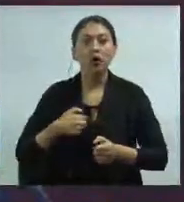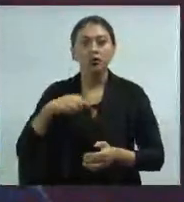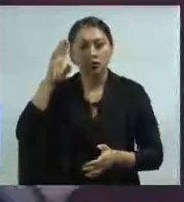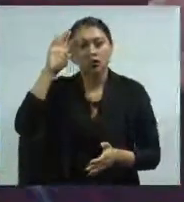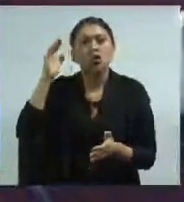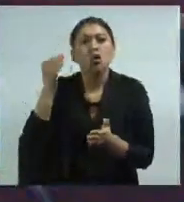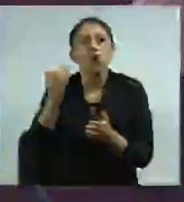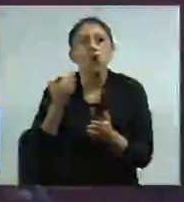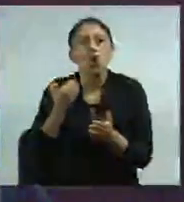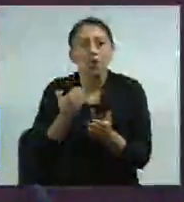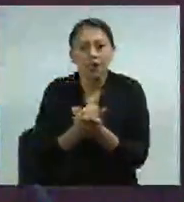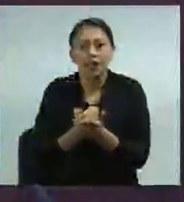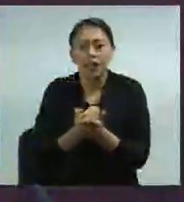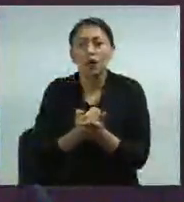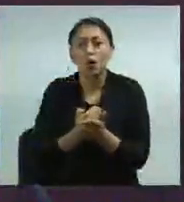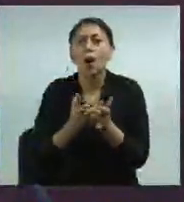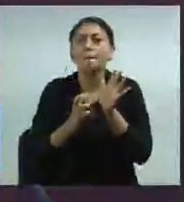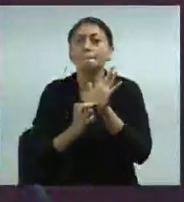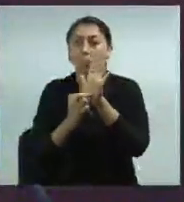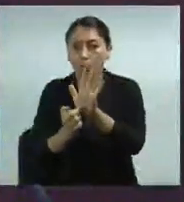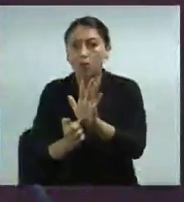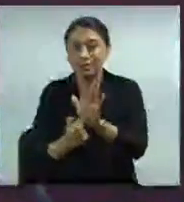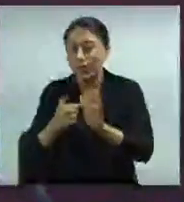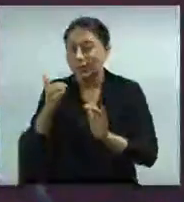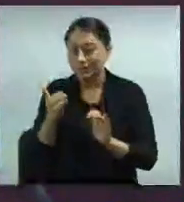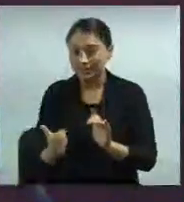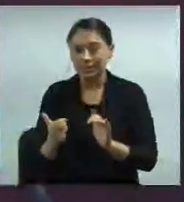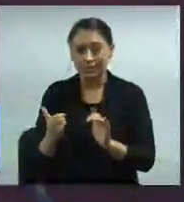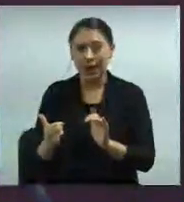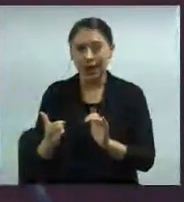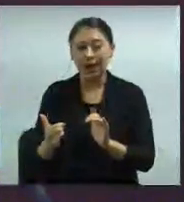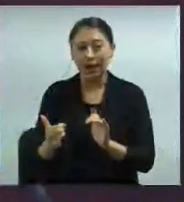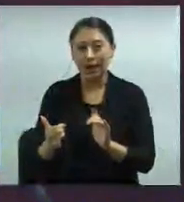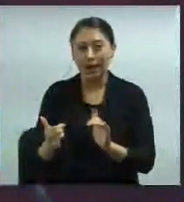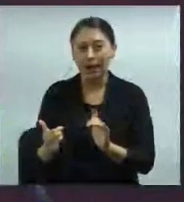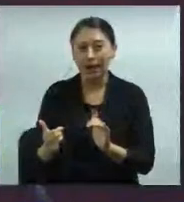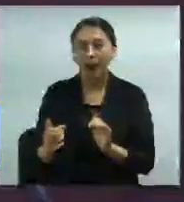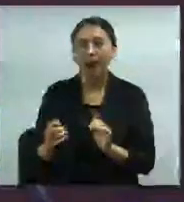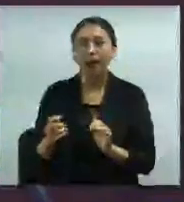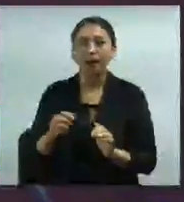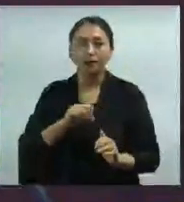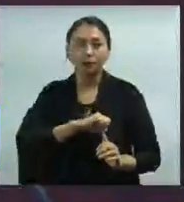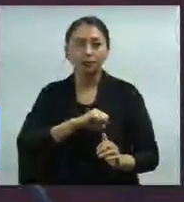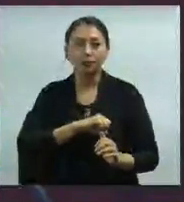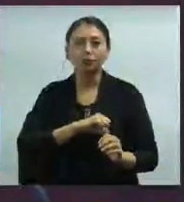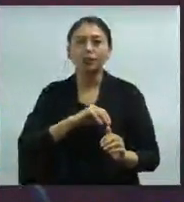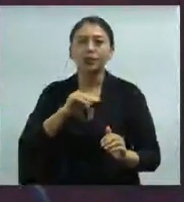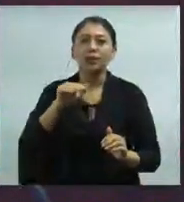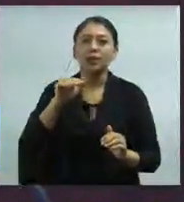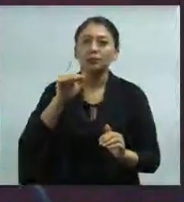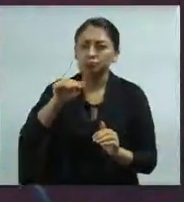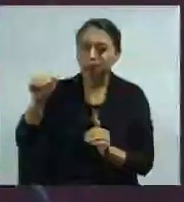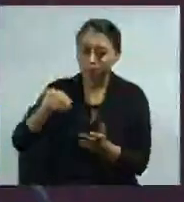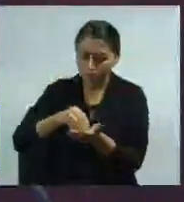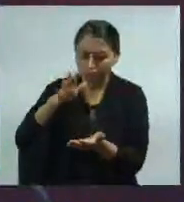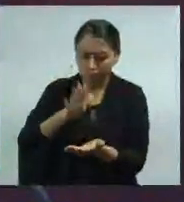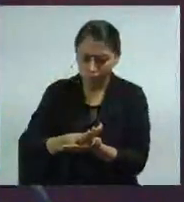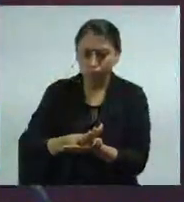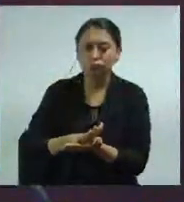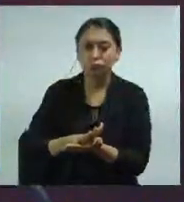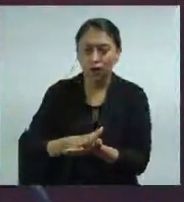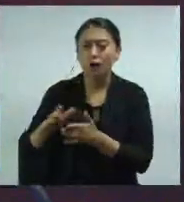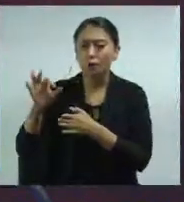propongo, presidente, y es sumarme a lo que ya propuso aquí mi compañero, es que hay que citar a los funcionarios antes de mandar una